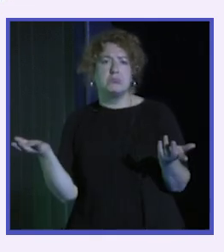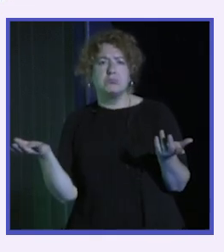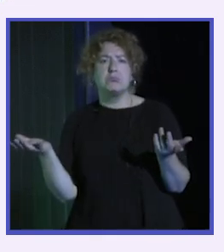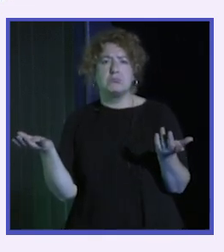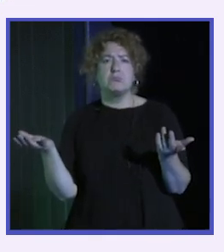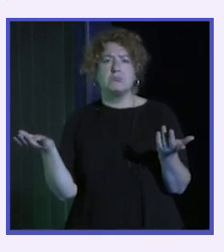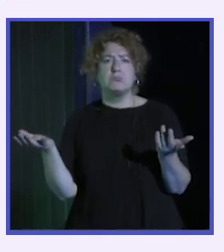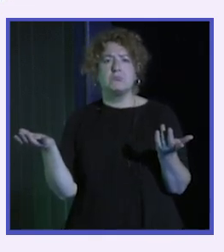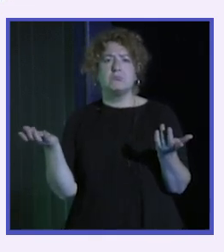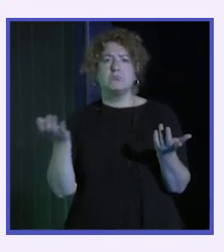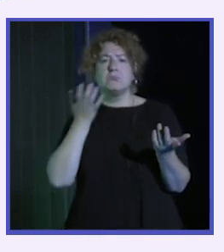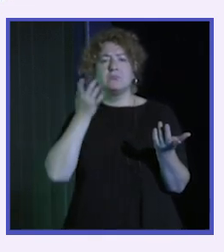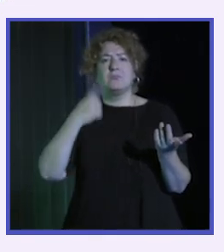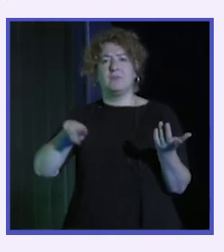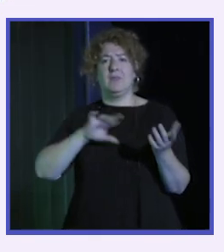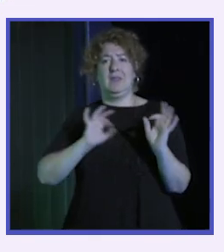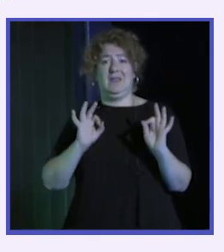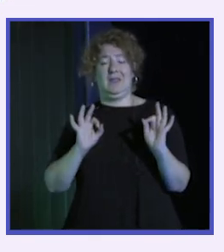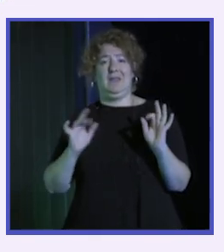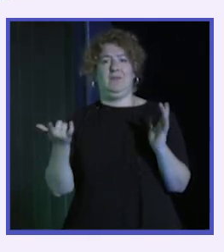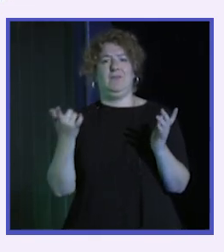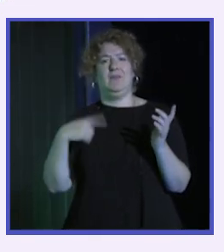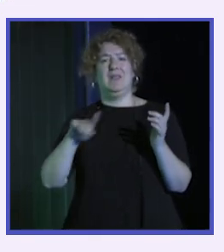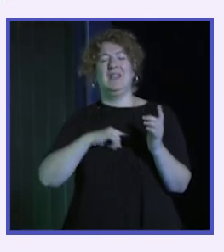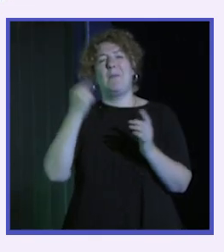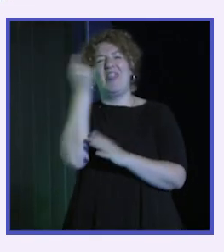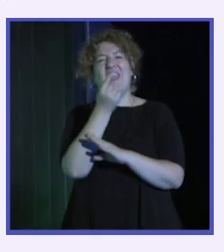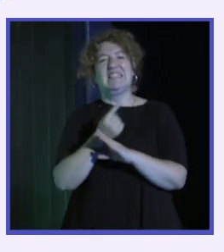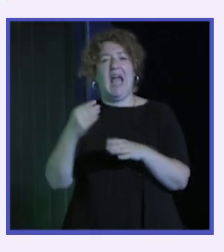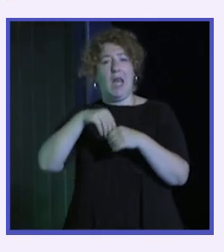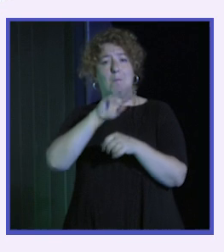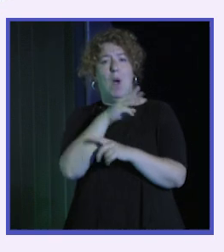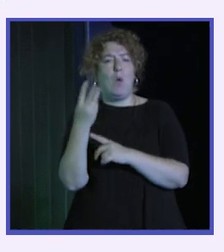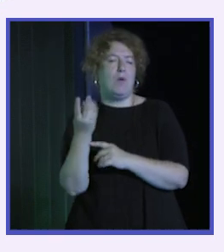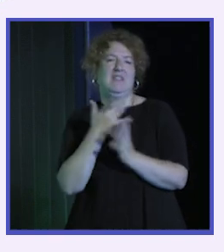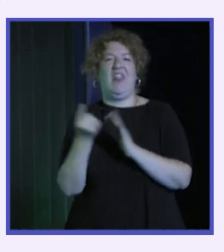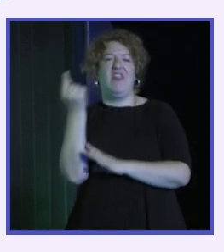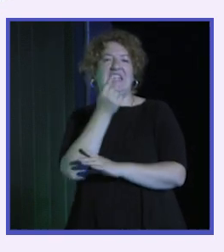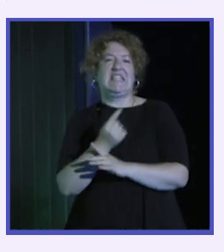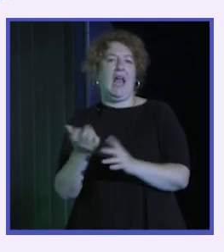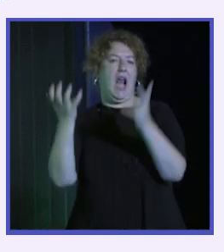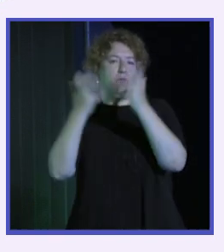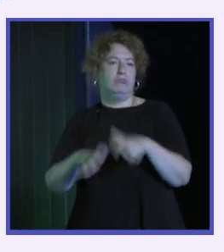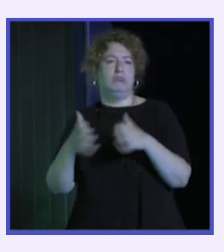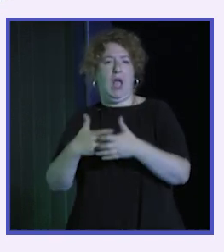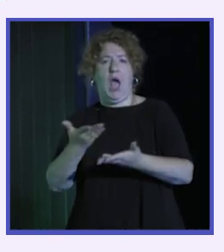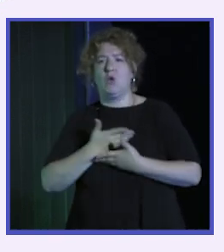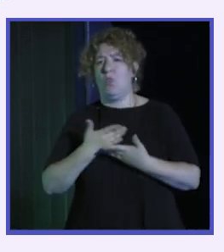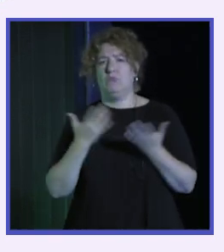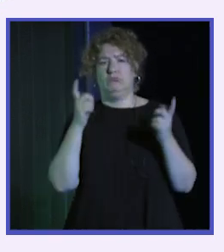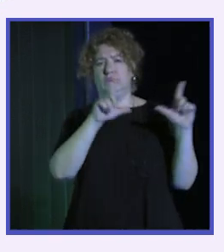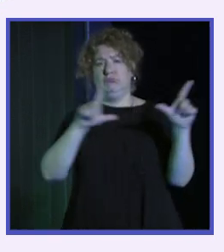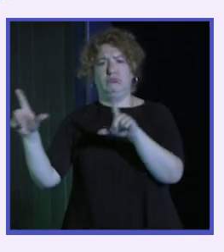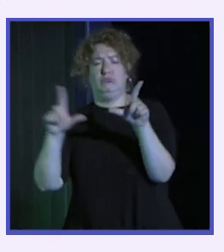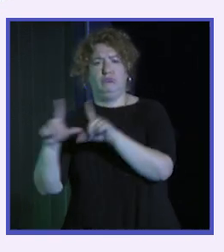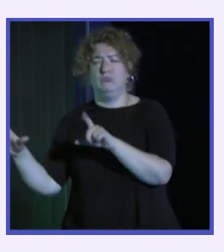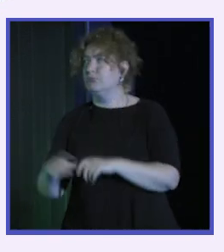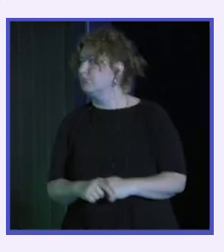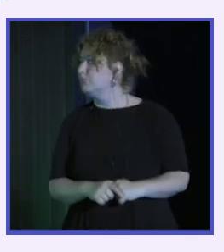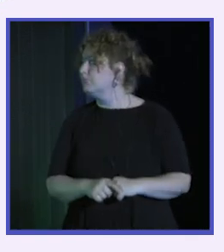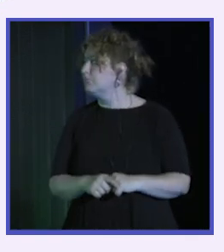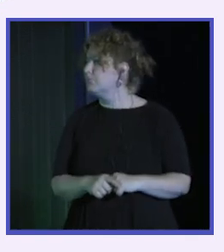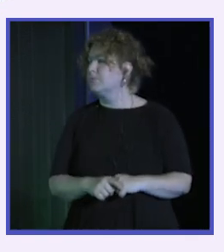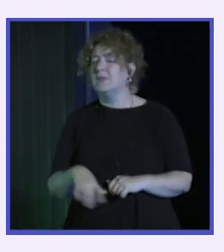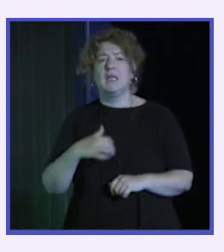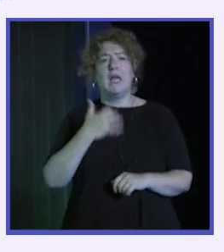que hacer es ir iterando. Recordad que en PowerPoint tenéis Designer que os ayuda a todo esto, ¿vale? Otro ejemplo,